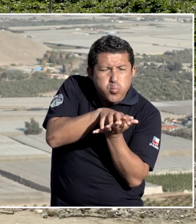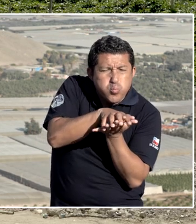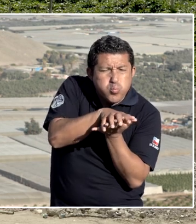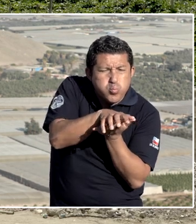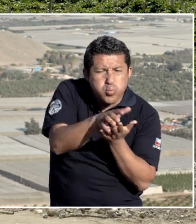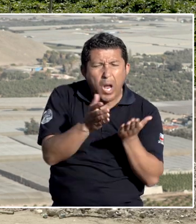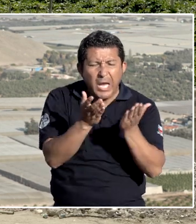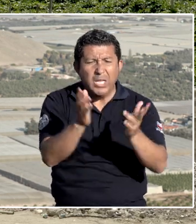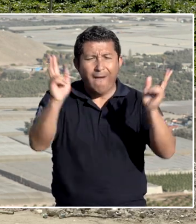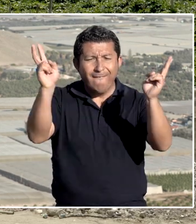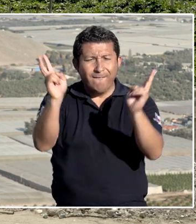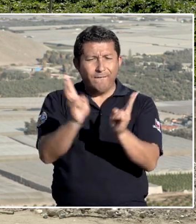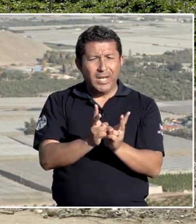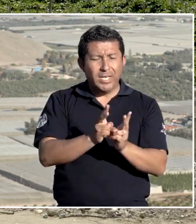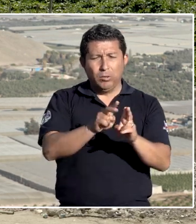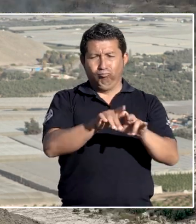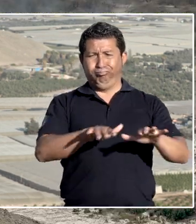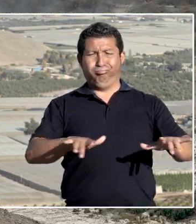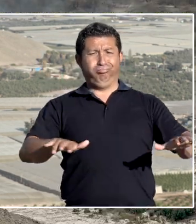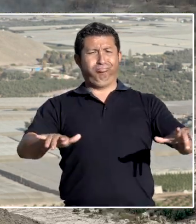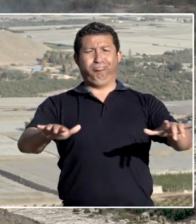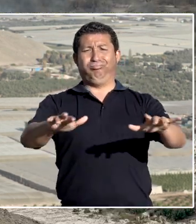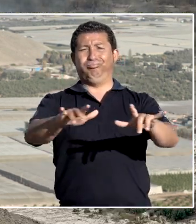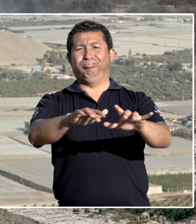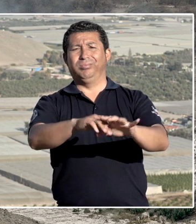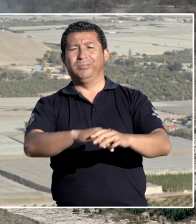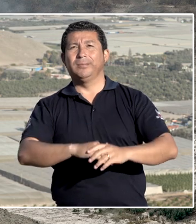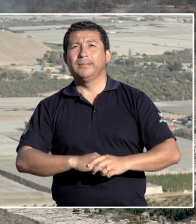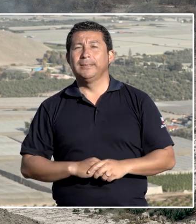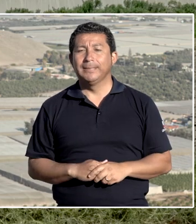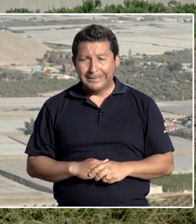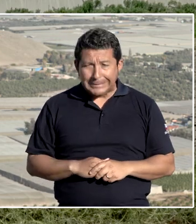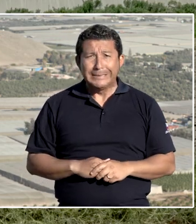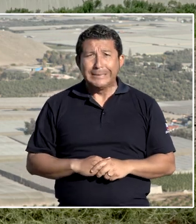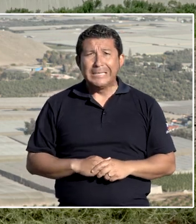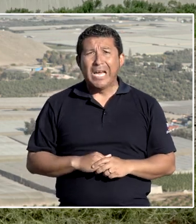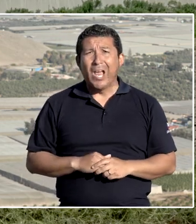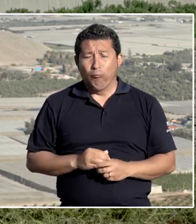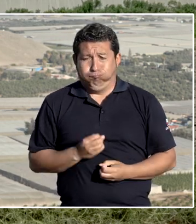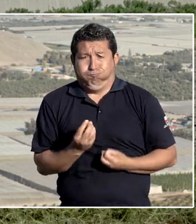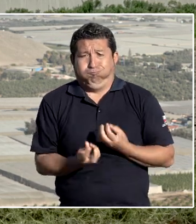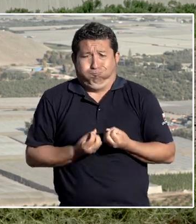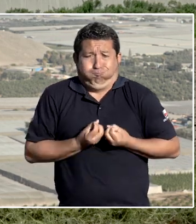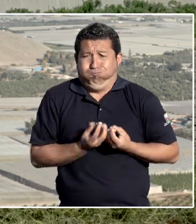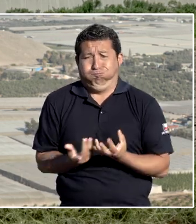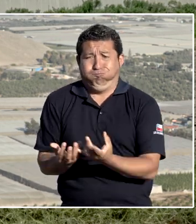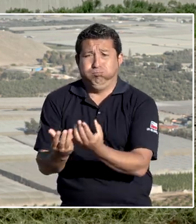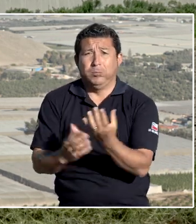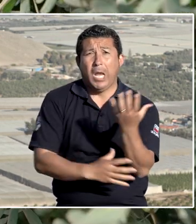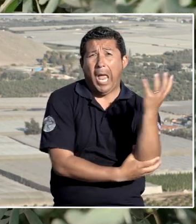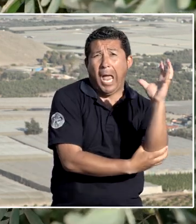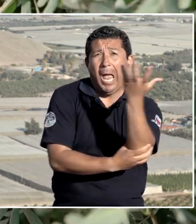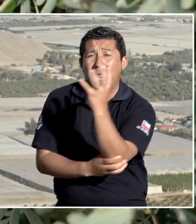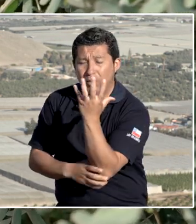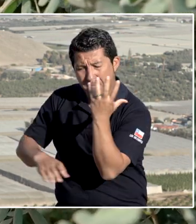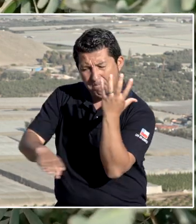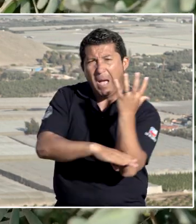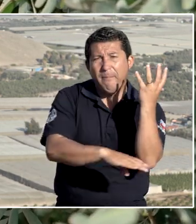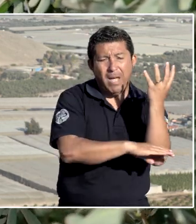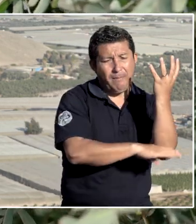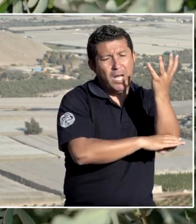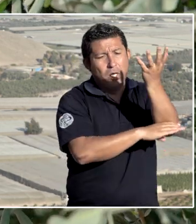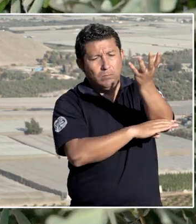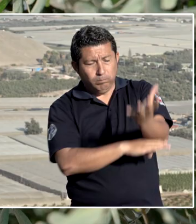en el interior de los valles la quema de sitios tala de vegetación